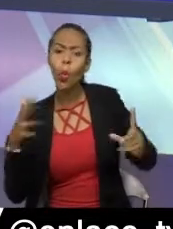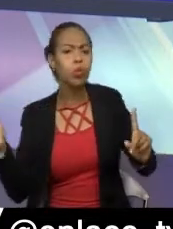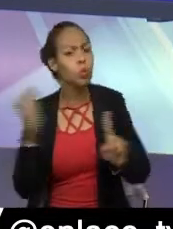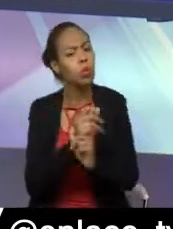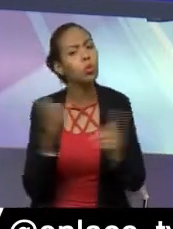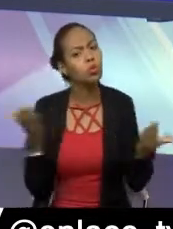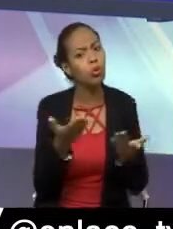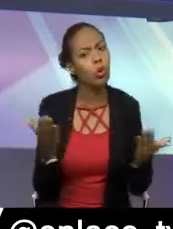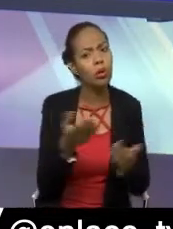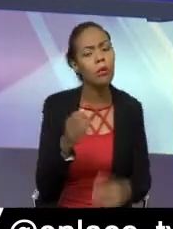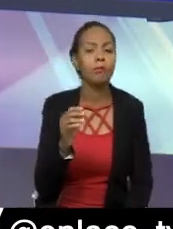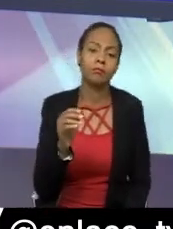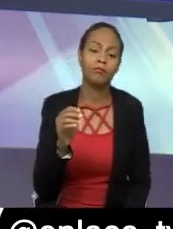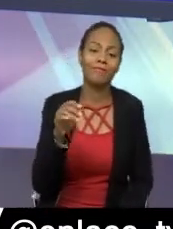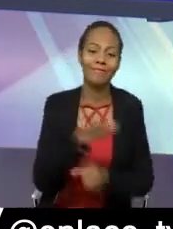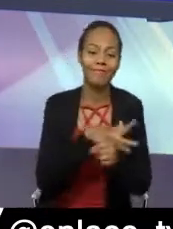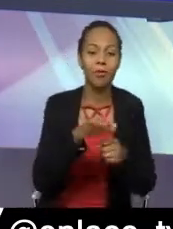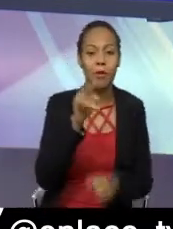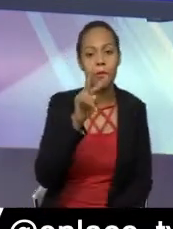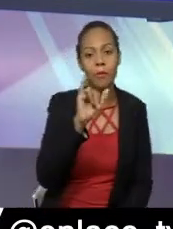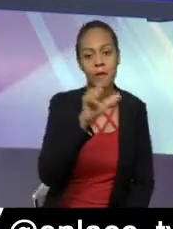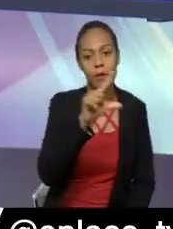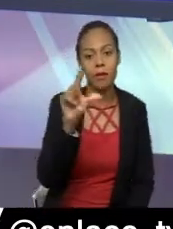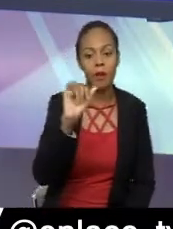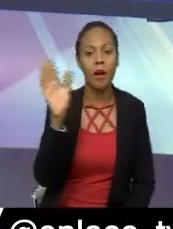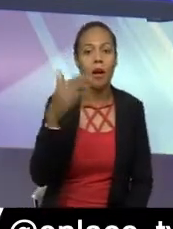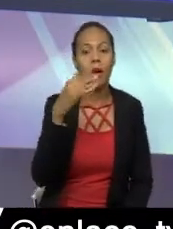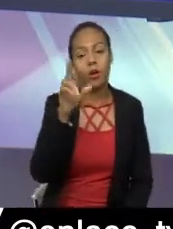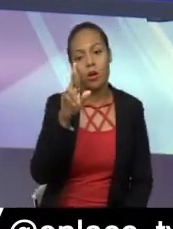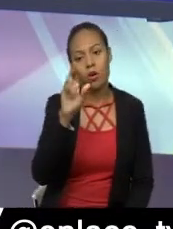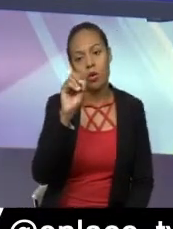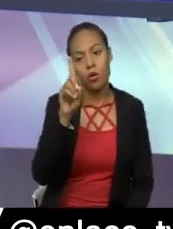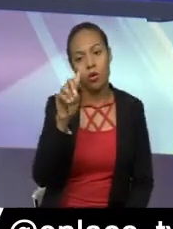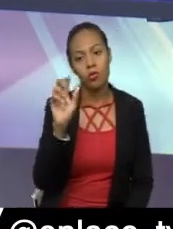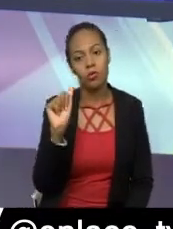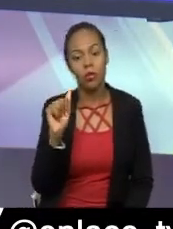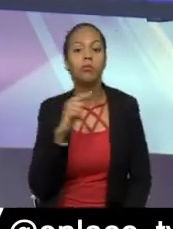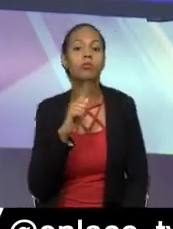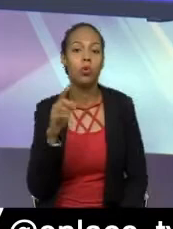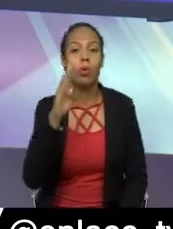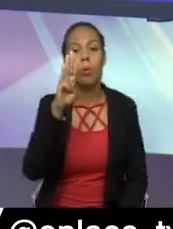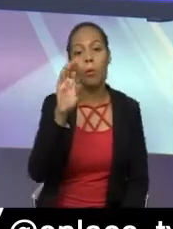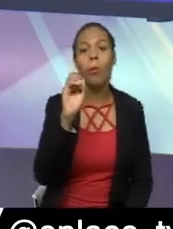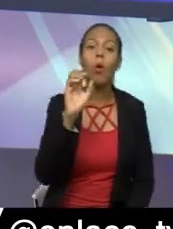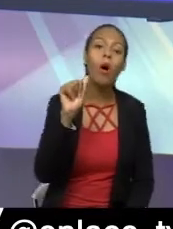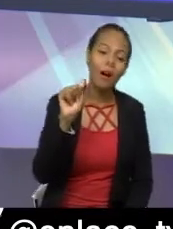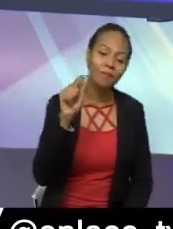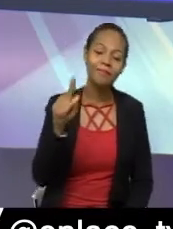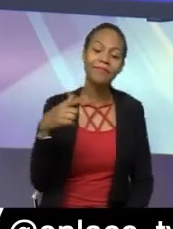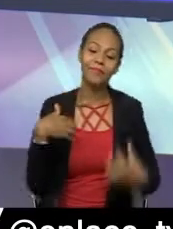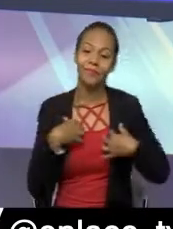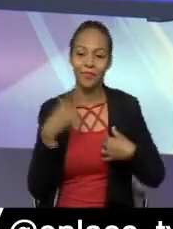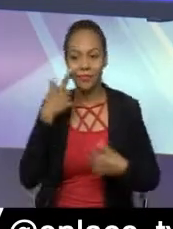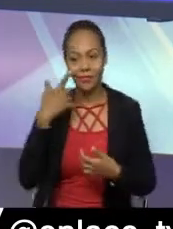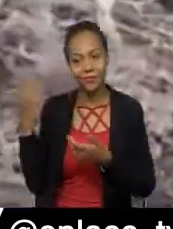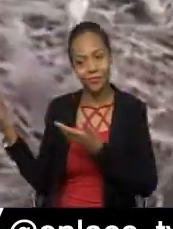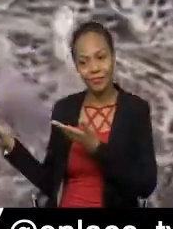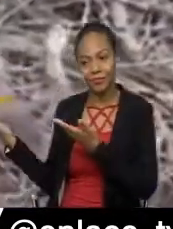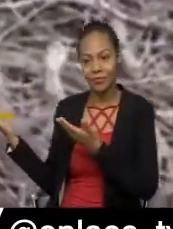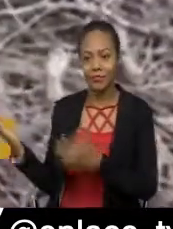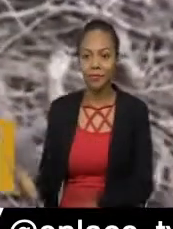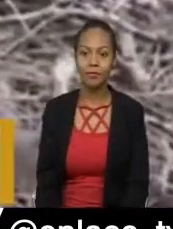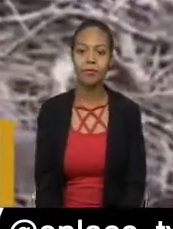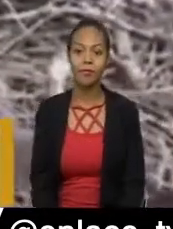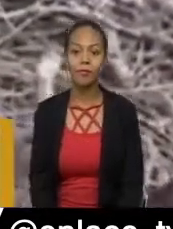Rosa y la vereda Cuatro Bocas. La boa constrictor fue recuperada y llevada finalmente a su hábitat natural. La